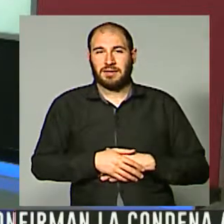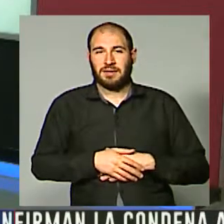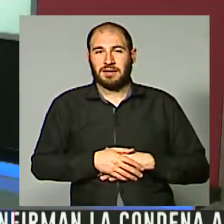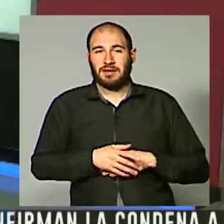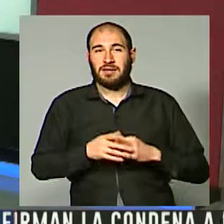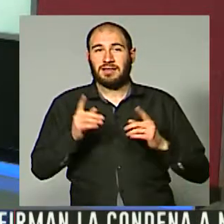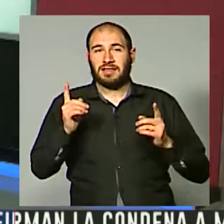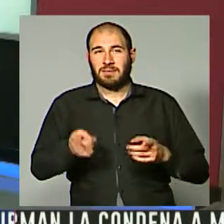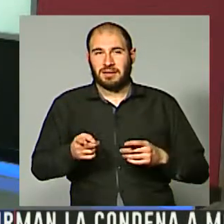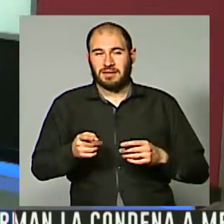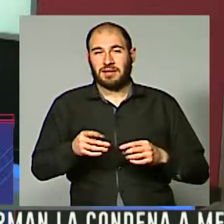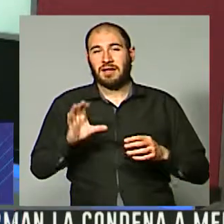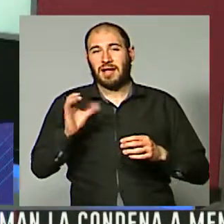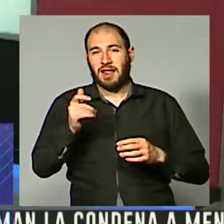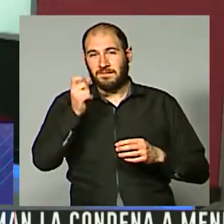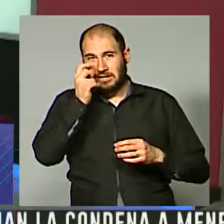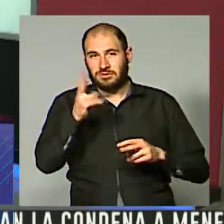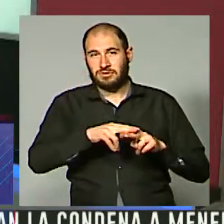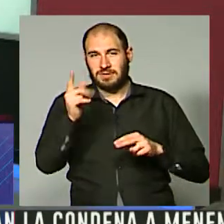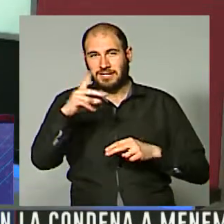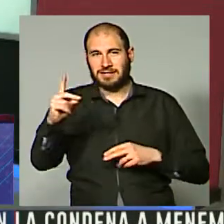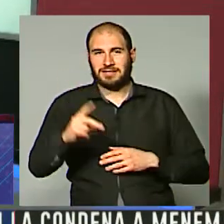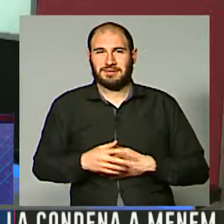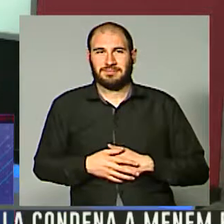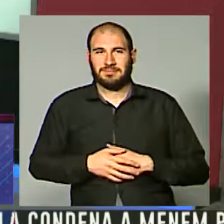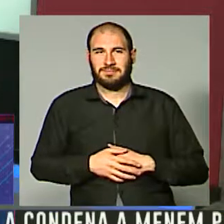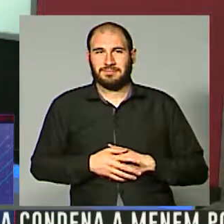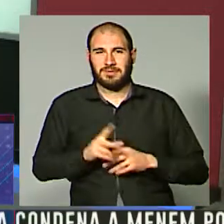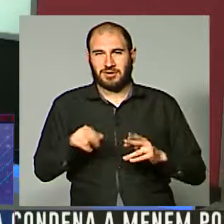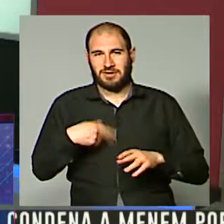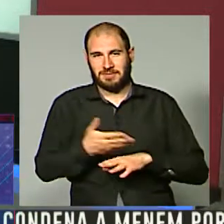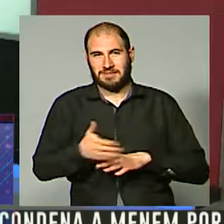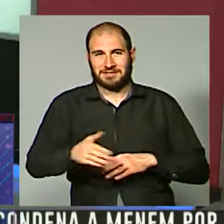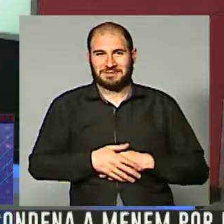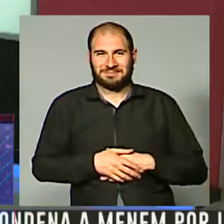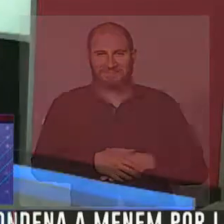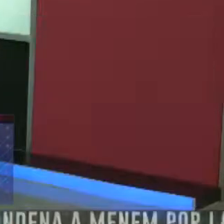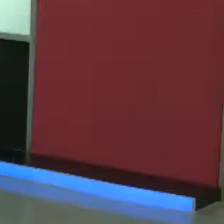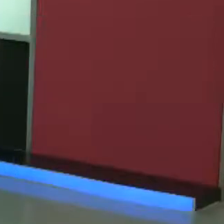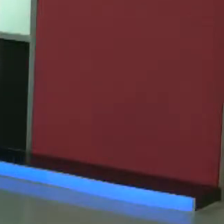También nos pueden ver a través de la señal número 22 de Supercanal HD. Ya regresamos.